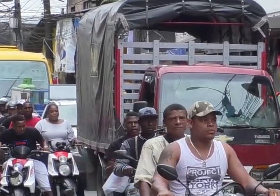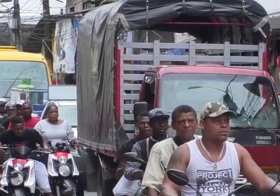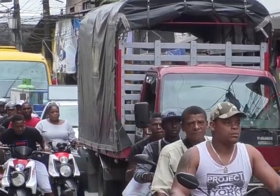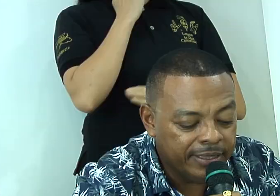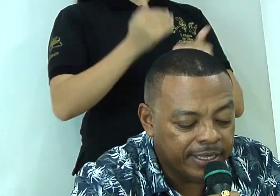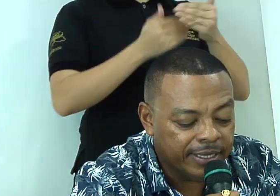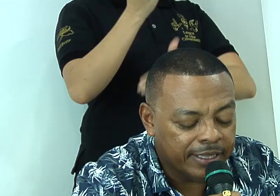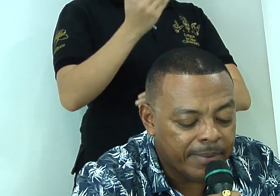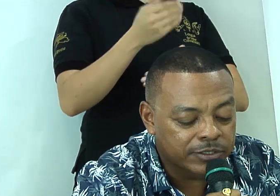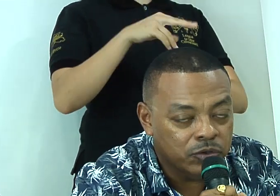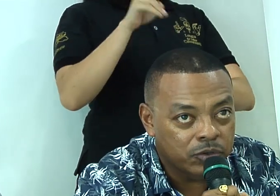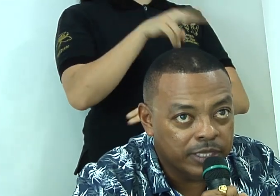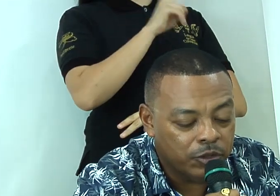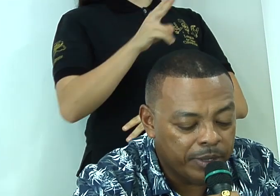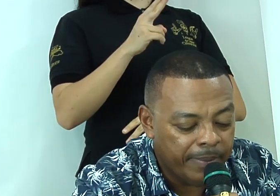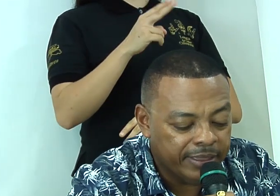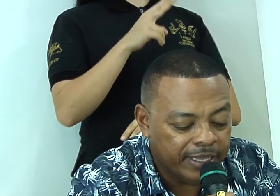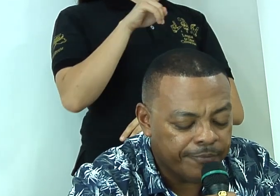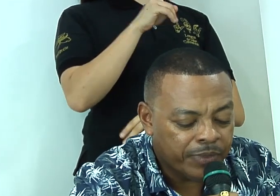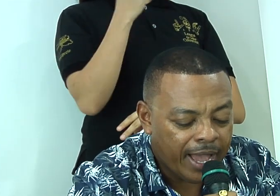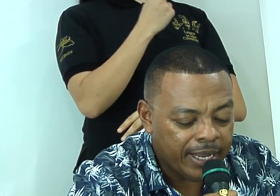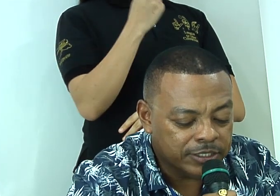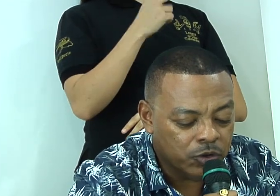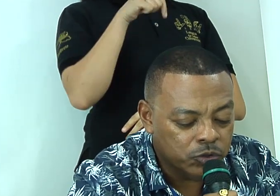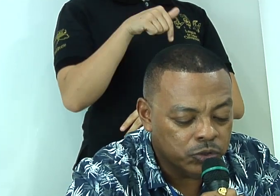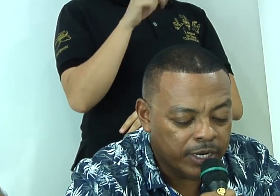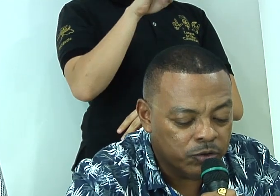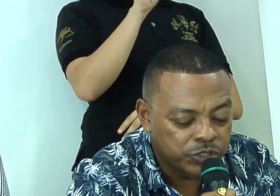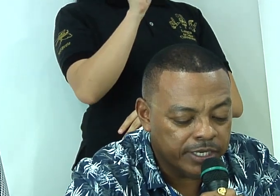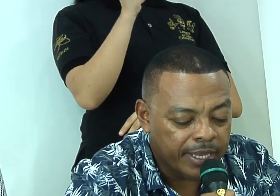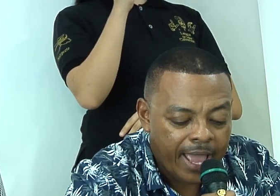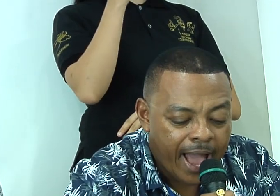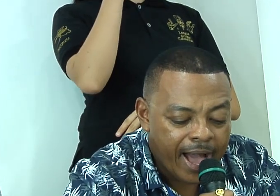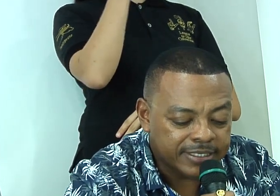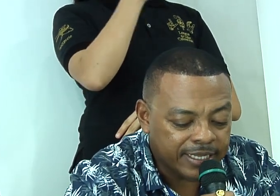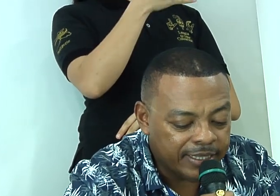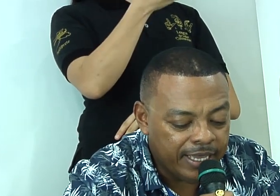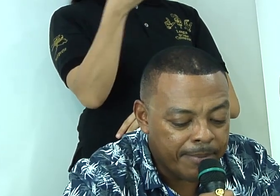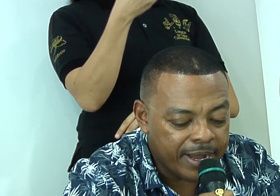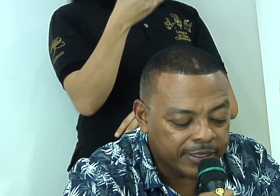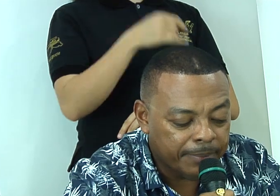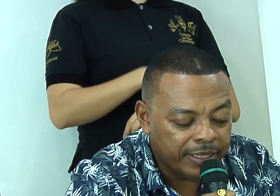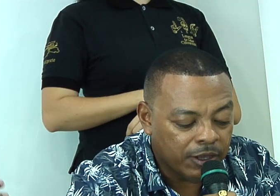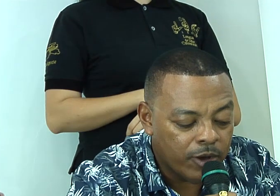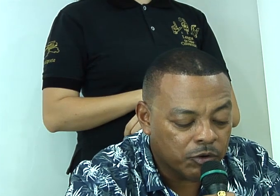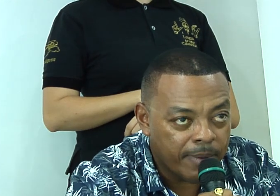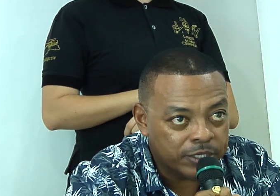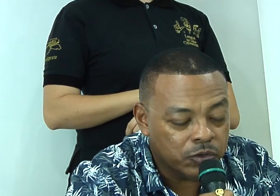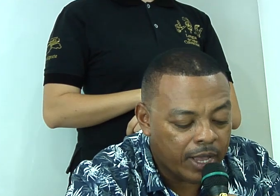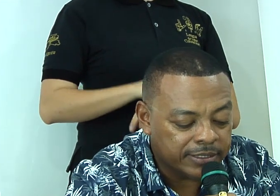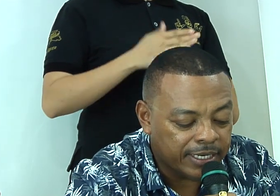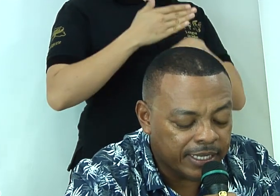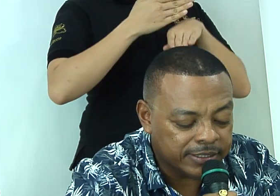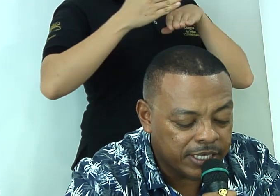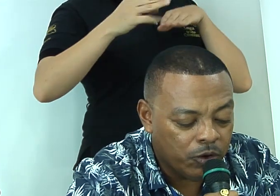viernes 20 de marzo del 2020 a las 8 de la noche hasta el día martes 24 de